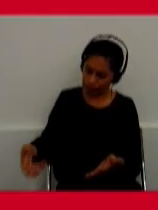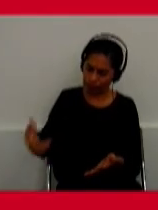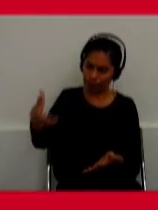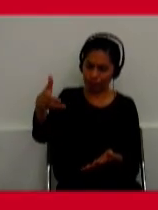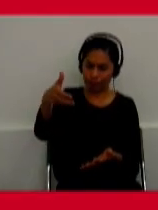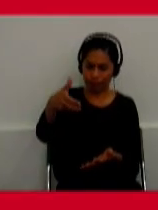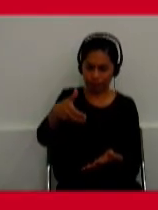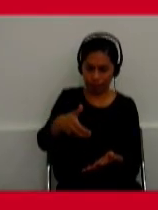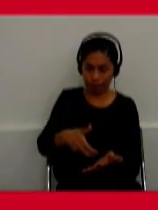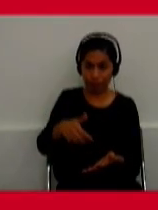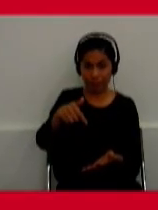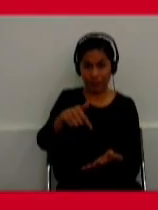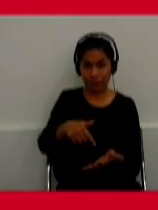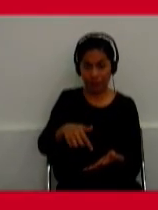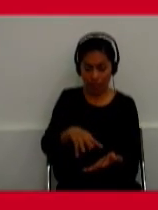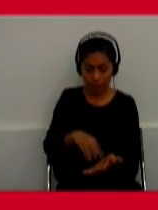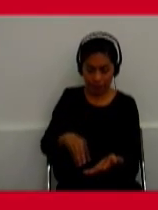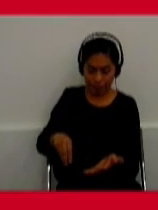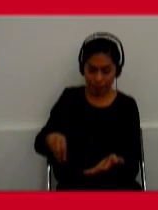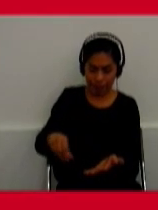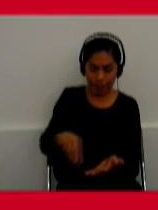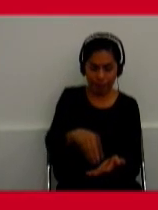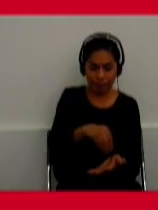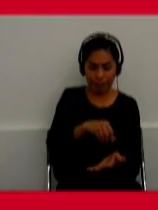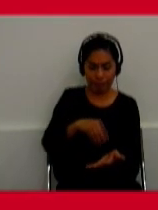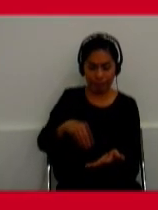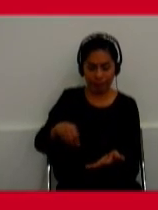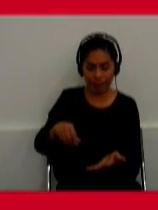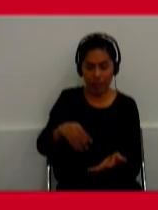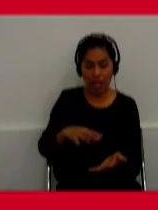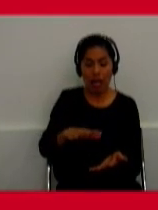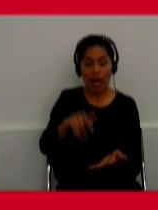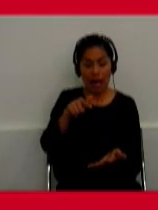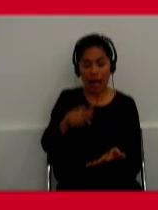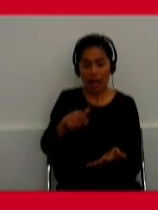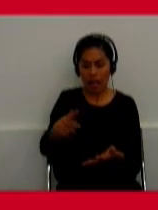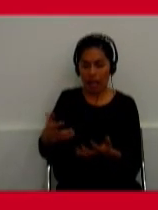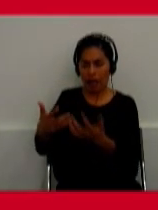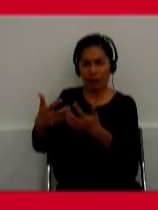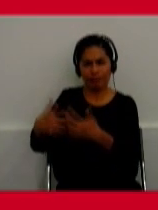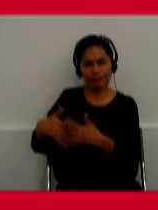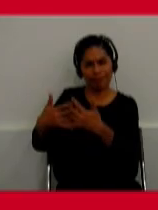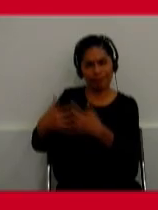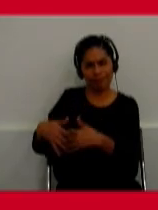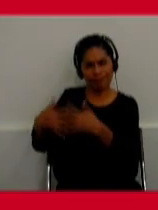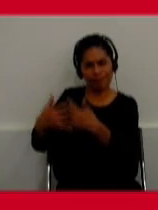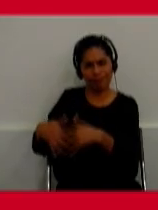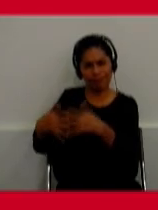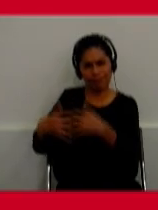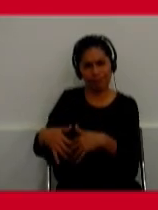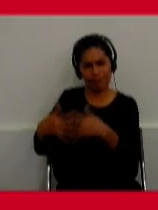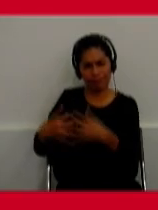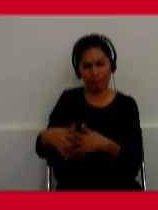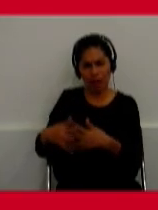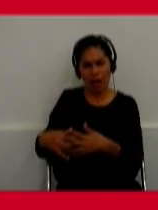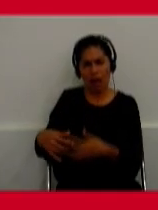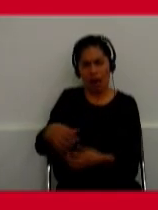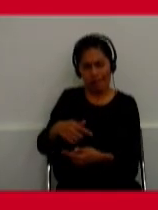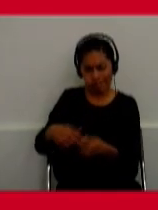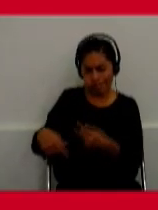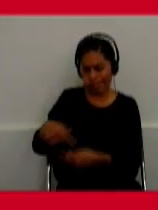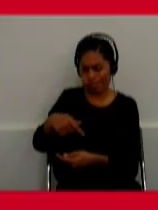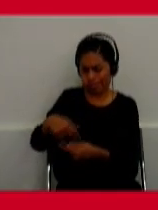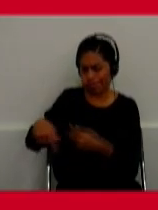ingreso al espesador hace una especie de un feed well, que es como una velocidad centrífuga que hace